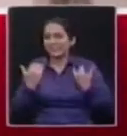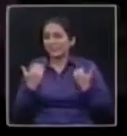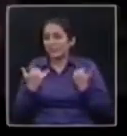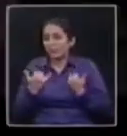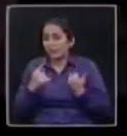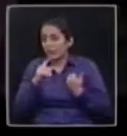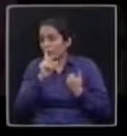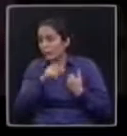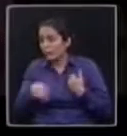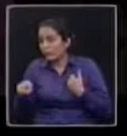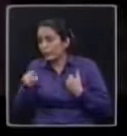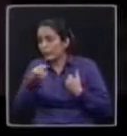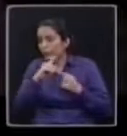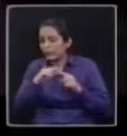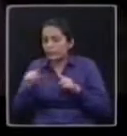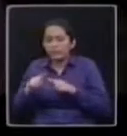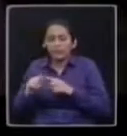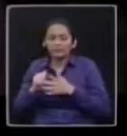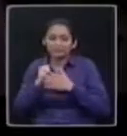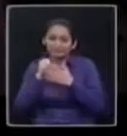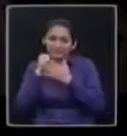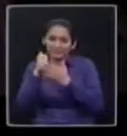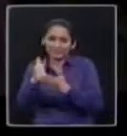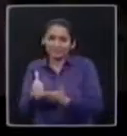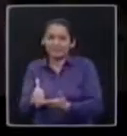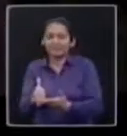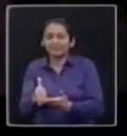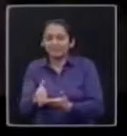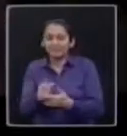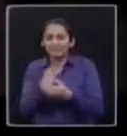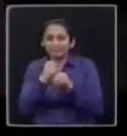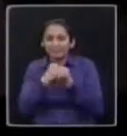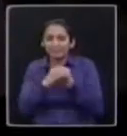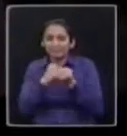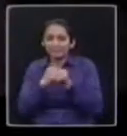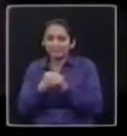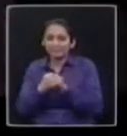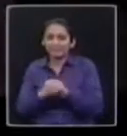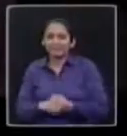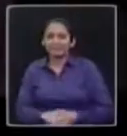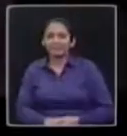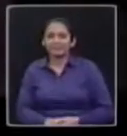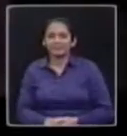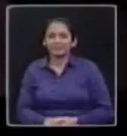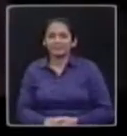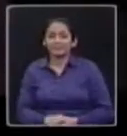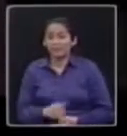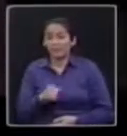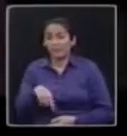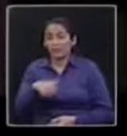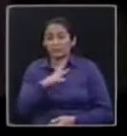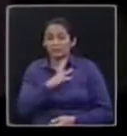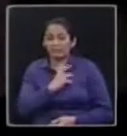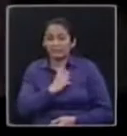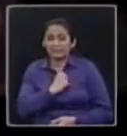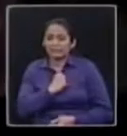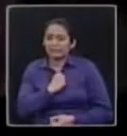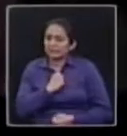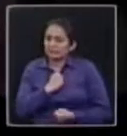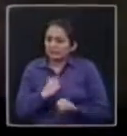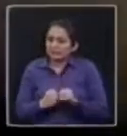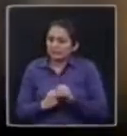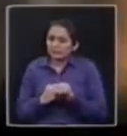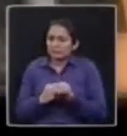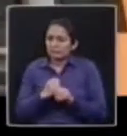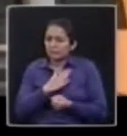fundación a pasar estos momentos duros, dándoles momentos, cambiando estos momentos de dolor en momentos de fortaleza, de fe, de